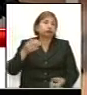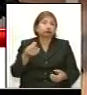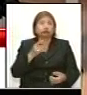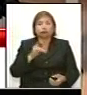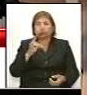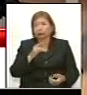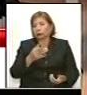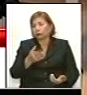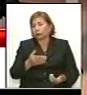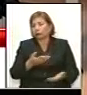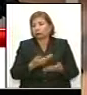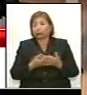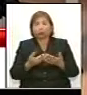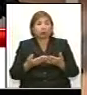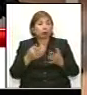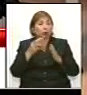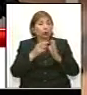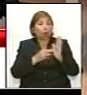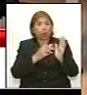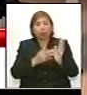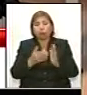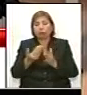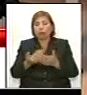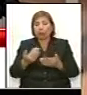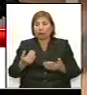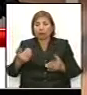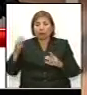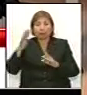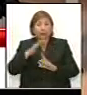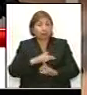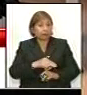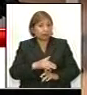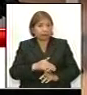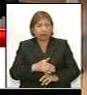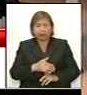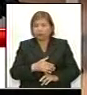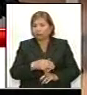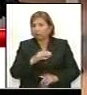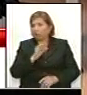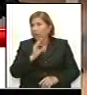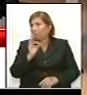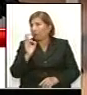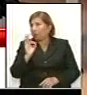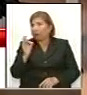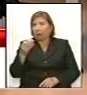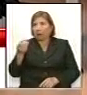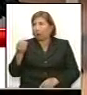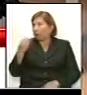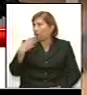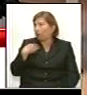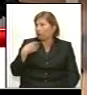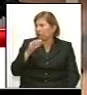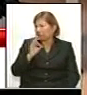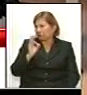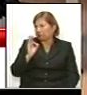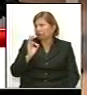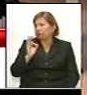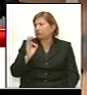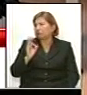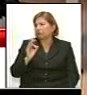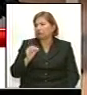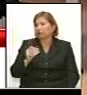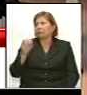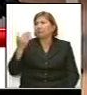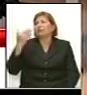emergencia o algún protocolo para evitar algún tipo de abuso o algo? Ninguno. No, en